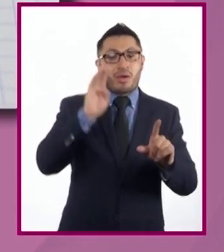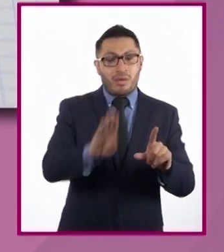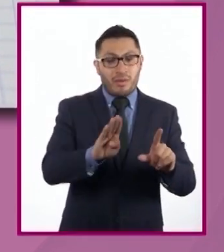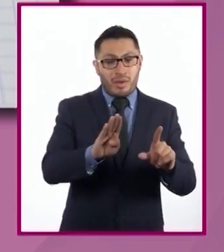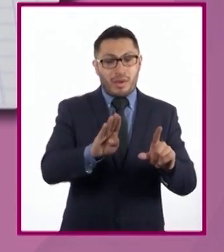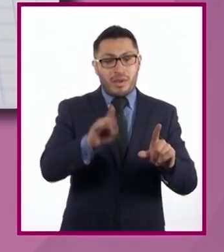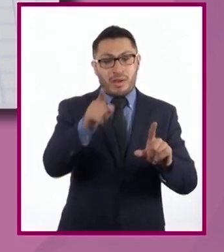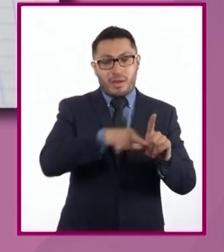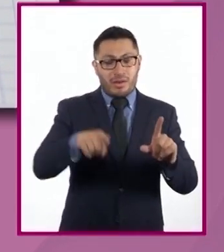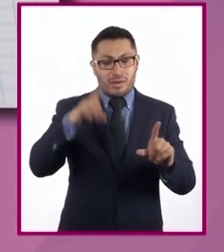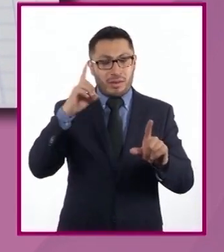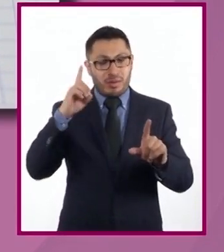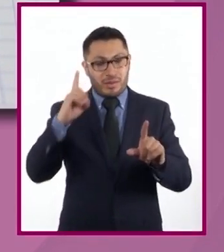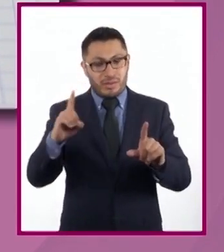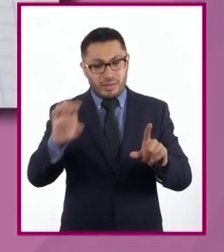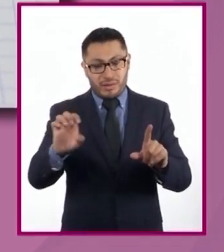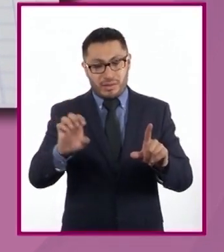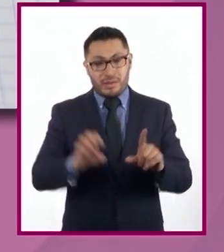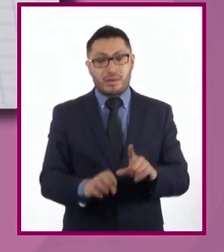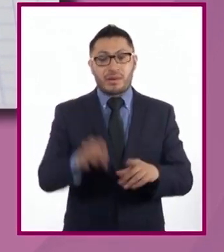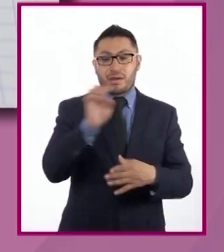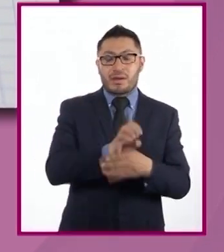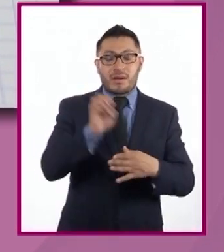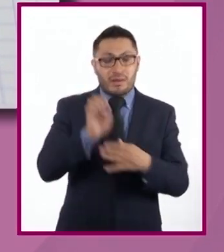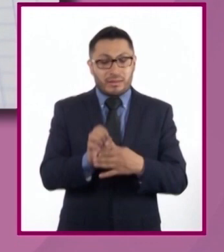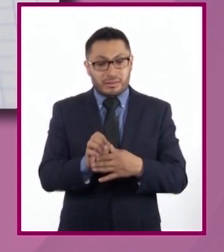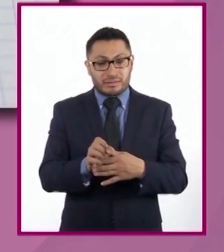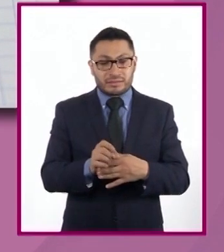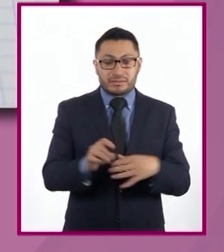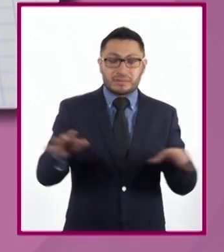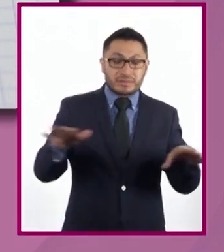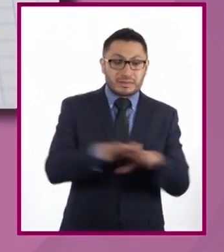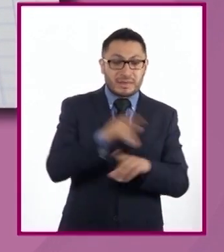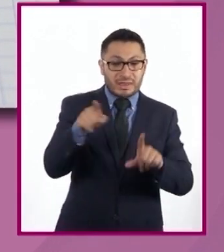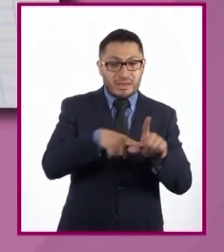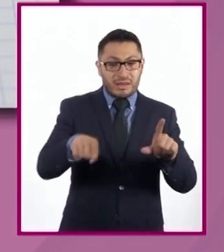igual al ángulo E. Entonces, cambiamos el ángulo